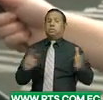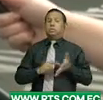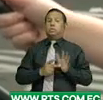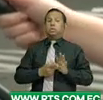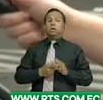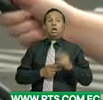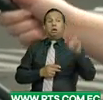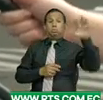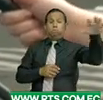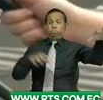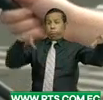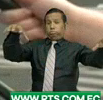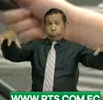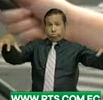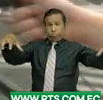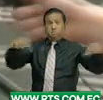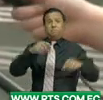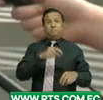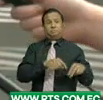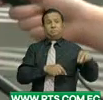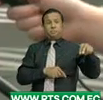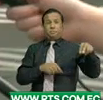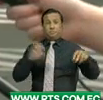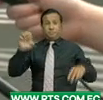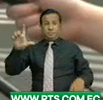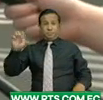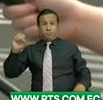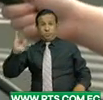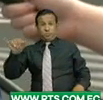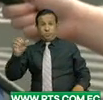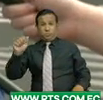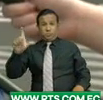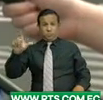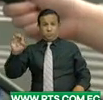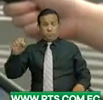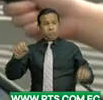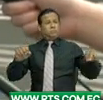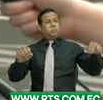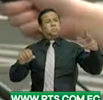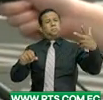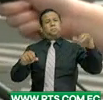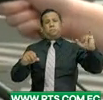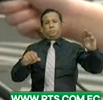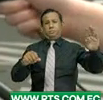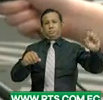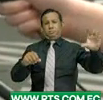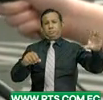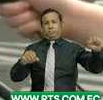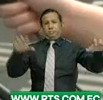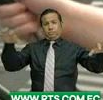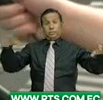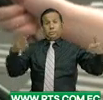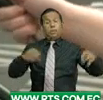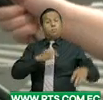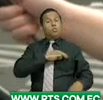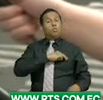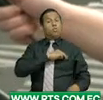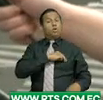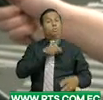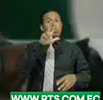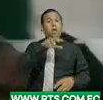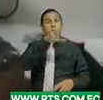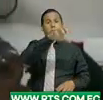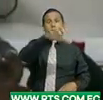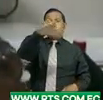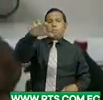puntos más en Chimbacalle y en Eloy Alfaro, y tenemos y el municipio ha implementado tres espacios más para toma de